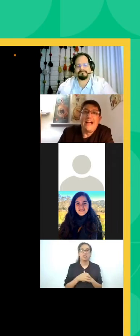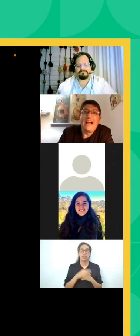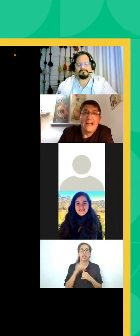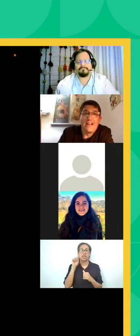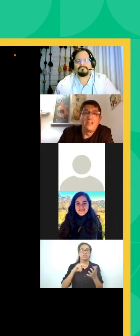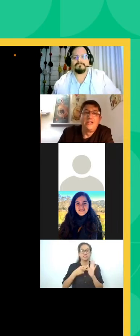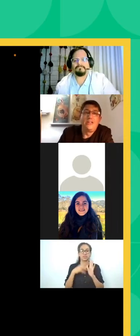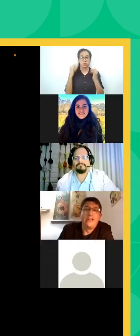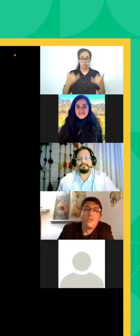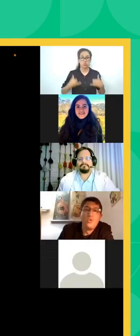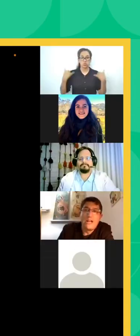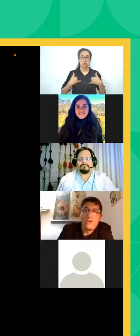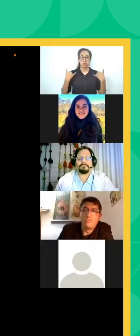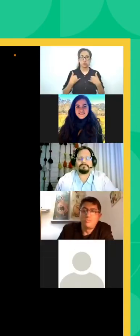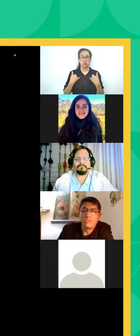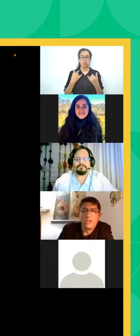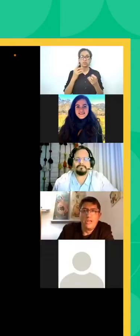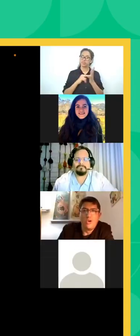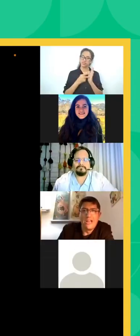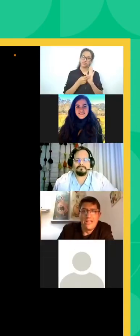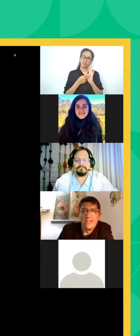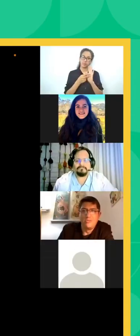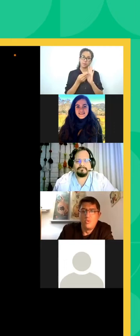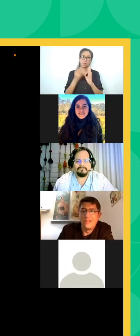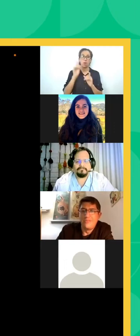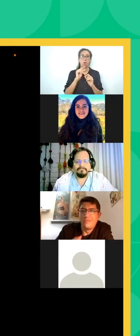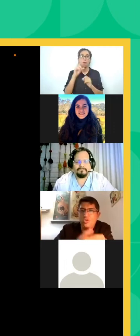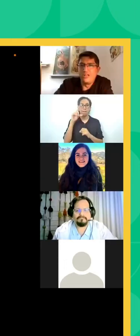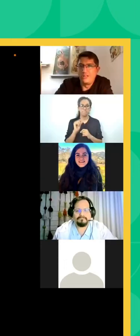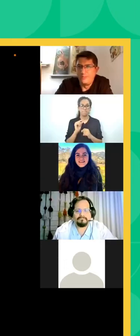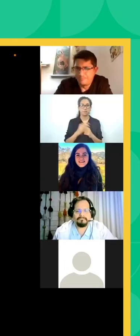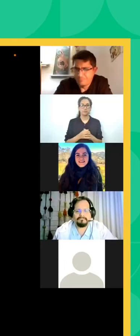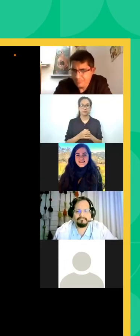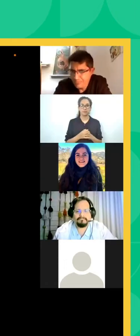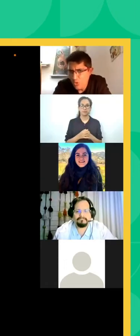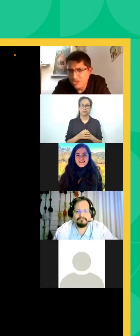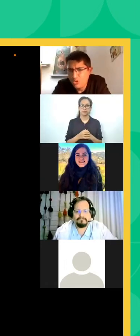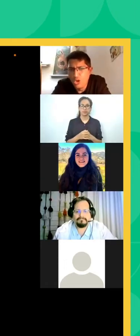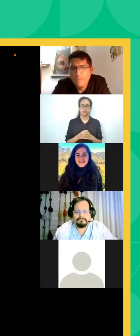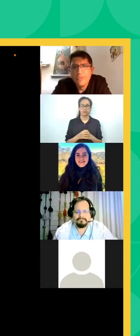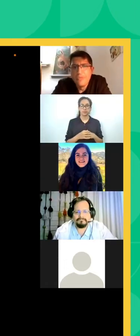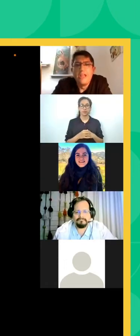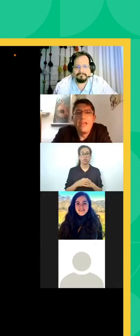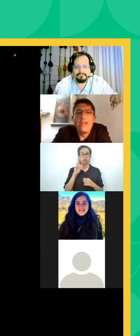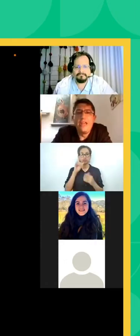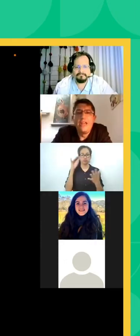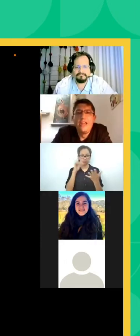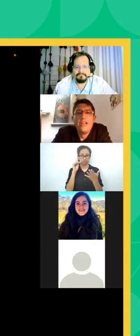jóvenes hagan de algún grado o generen una disfunción eréctil. Un estudio